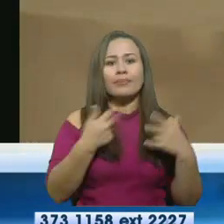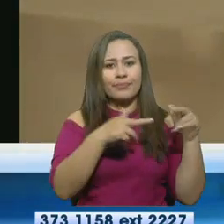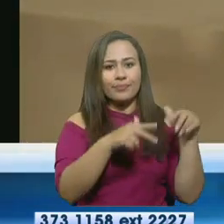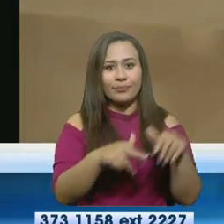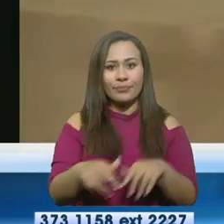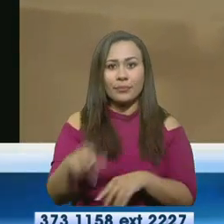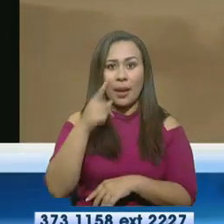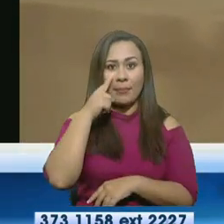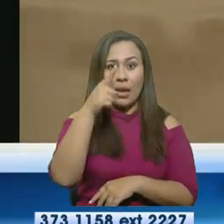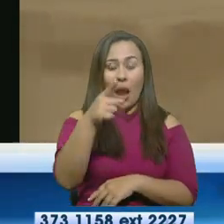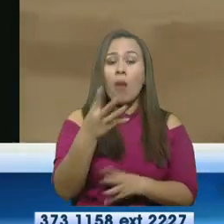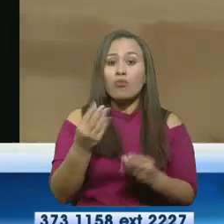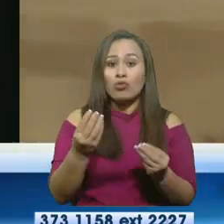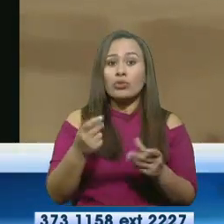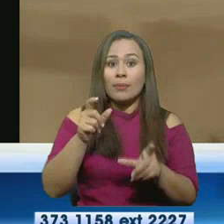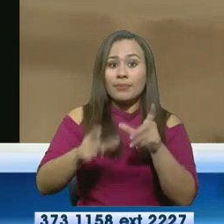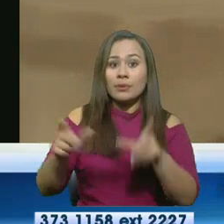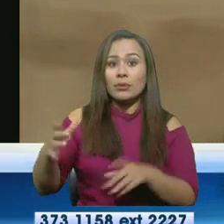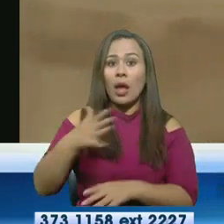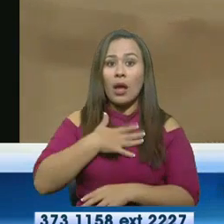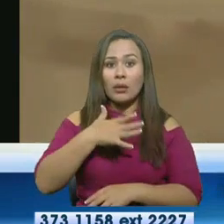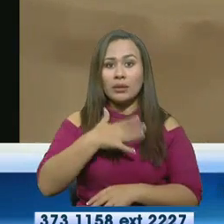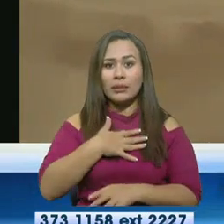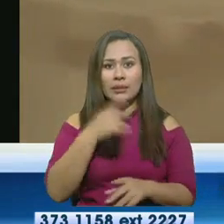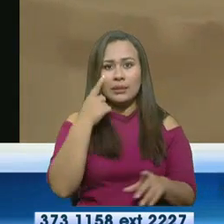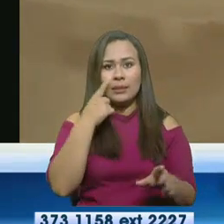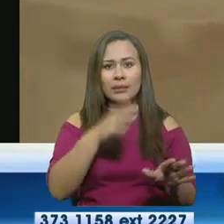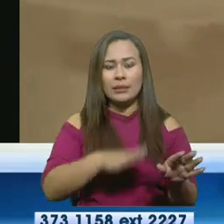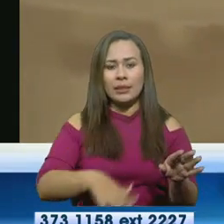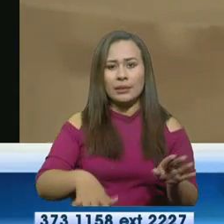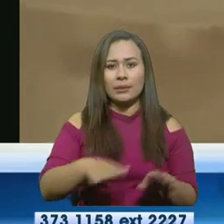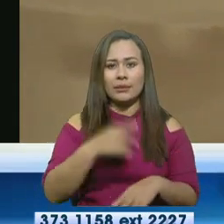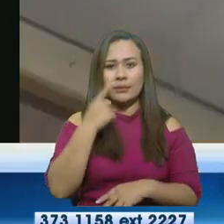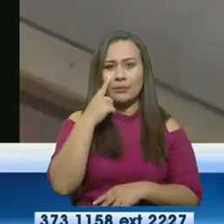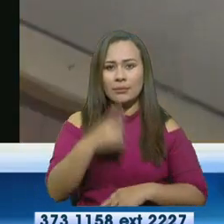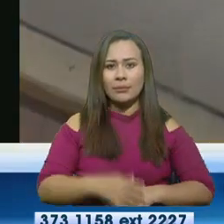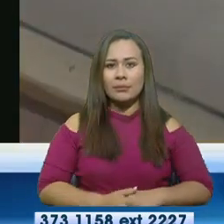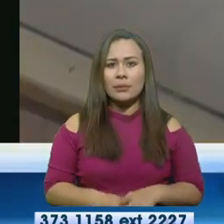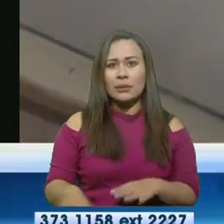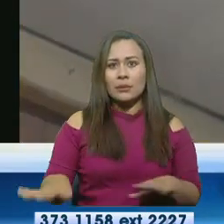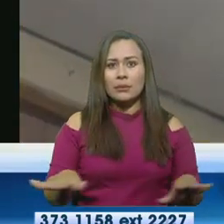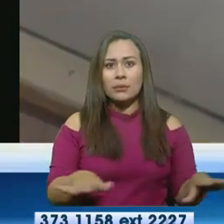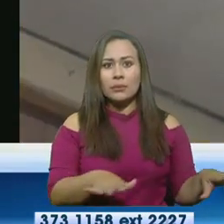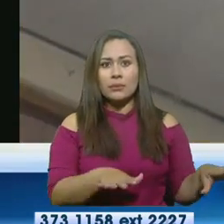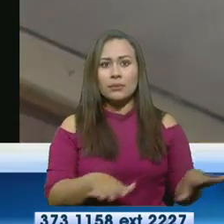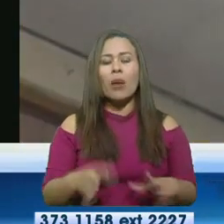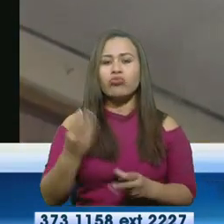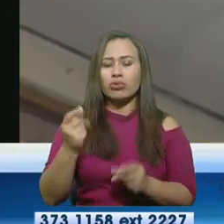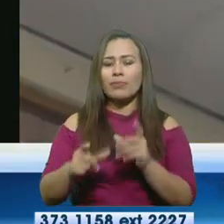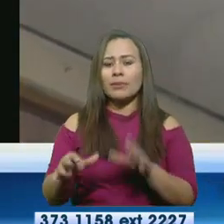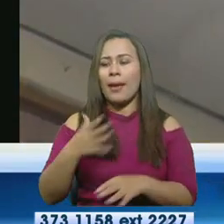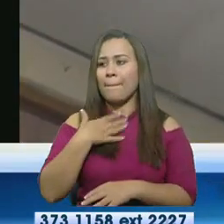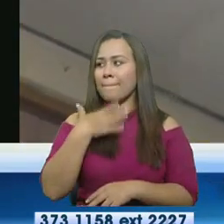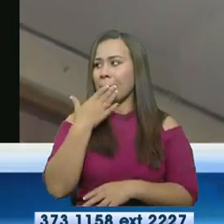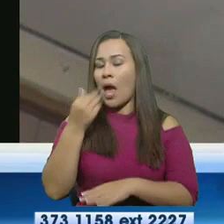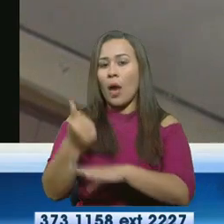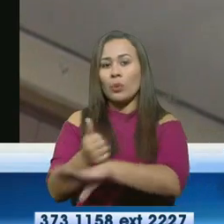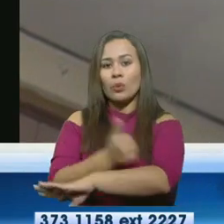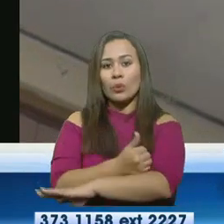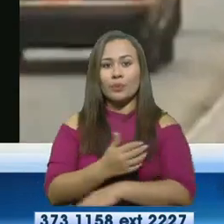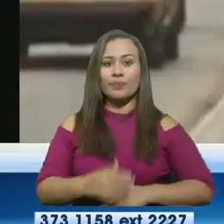el nerviosismo también hizo que muchos habitantes permanezcan en las calles por un largo tiempo hasta que las